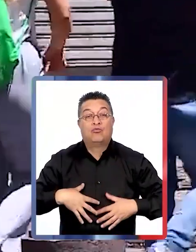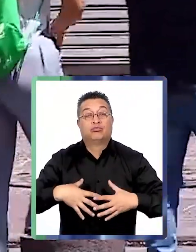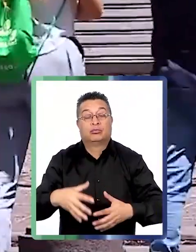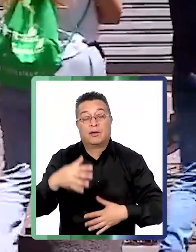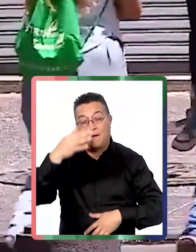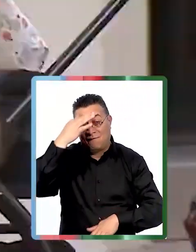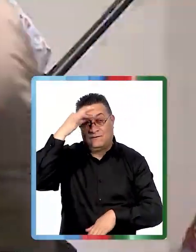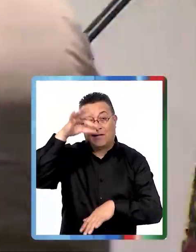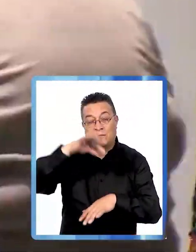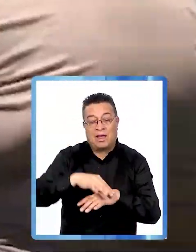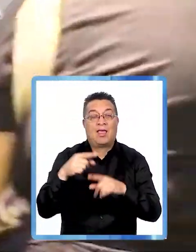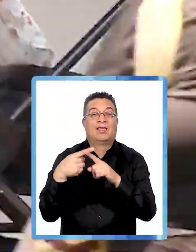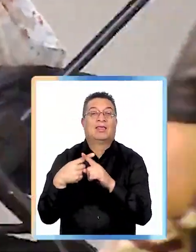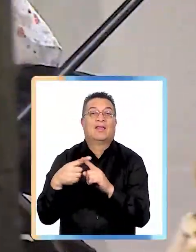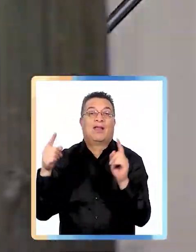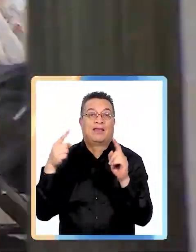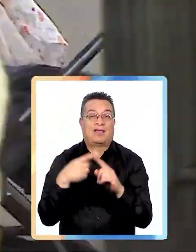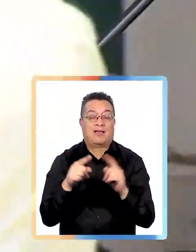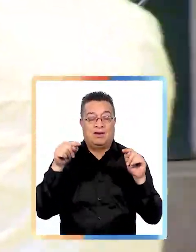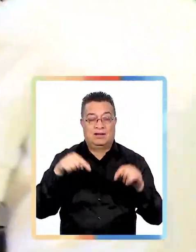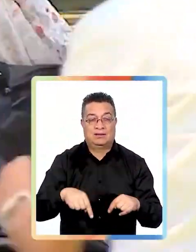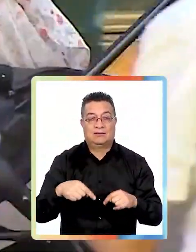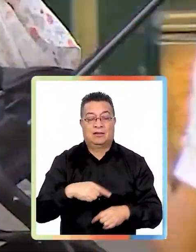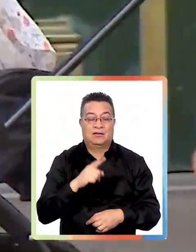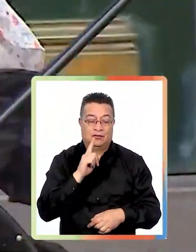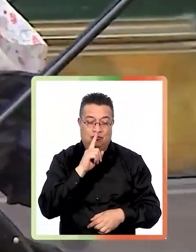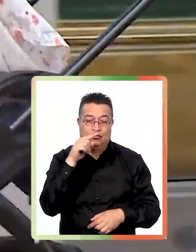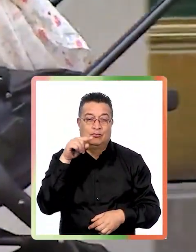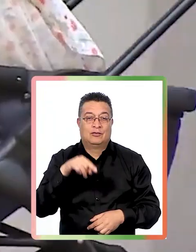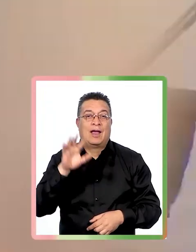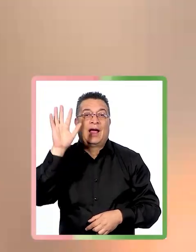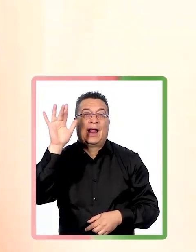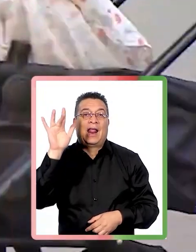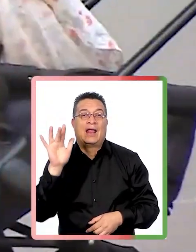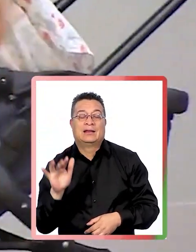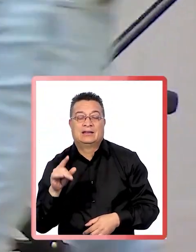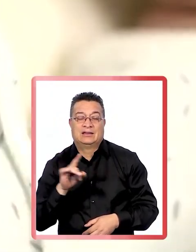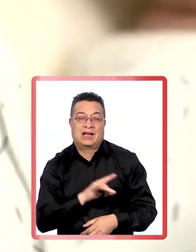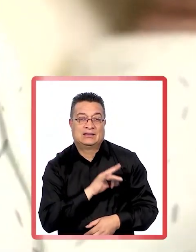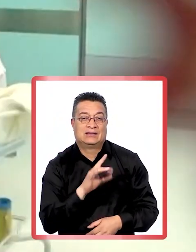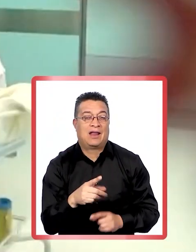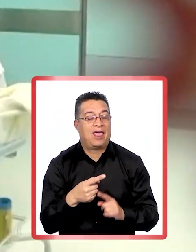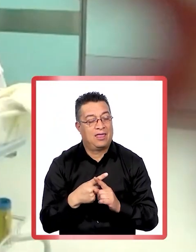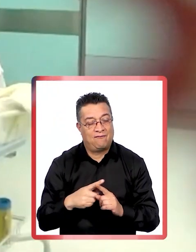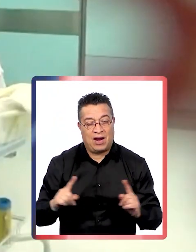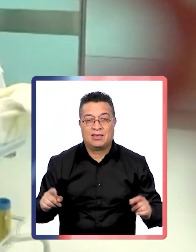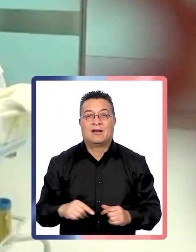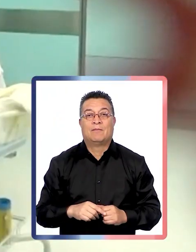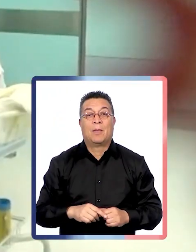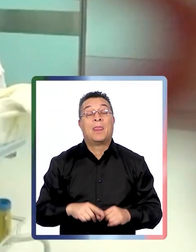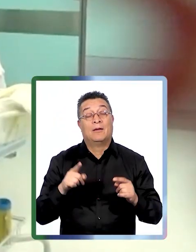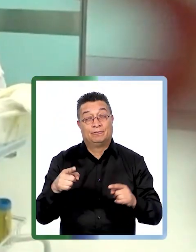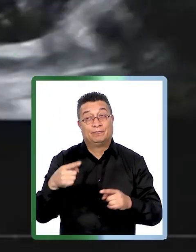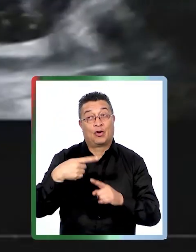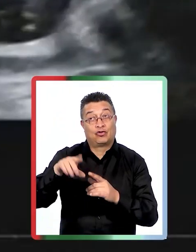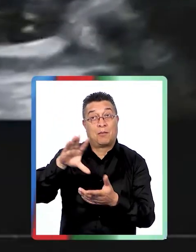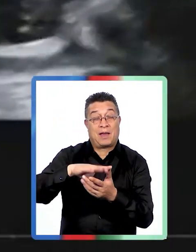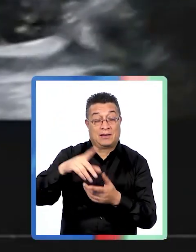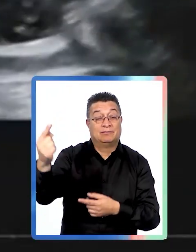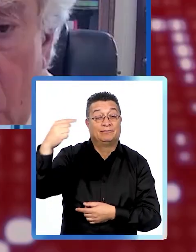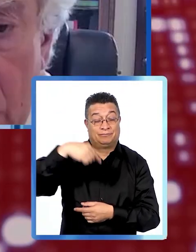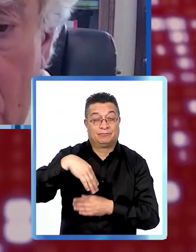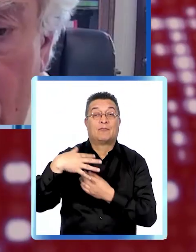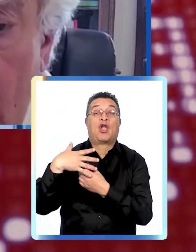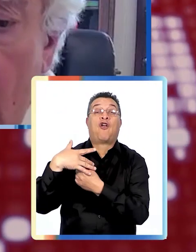y enfermedades diferentes a lo que constituyen las características nacionales. Así que los migrantes